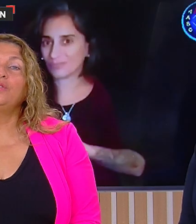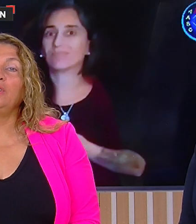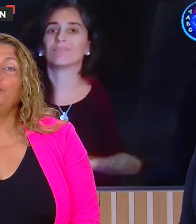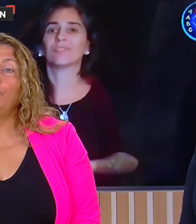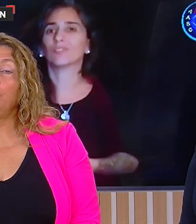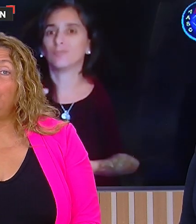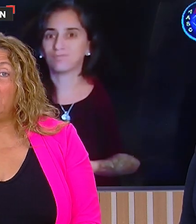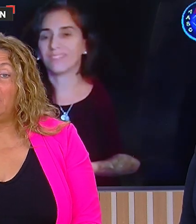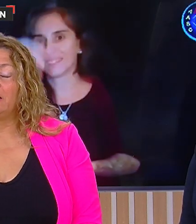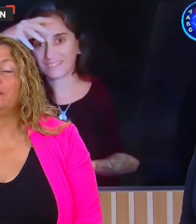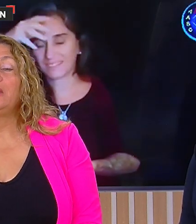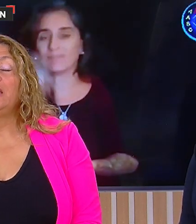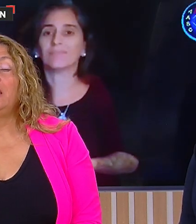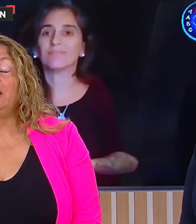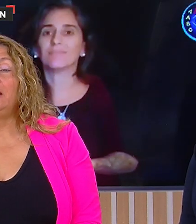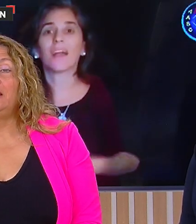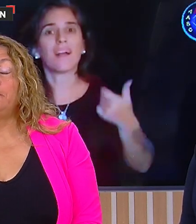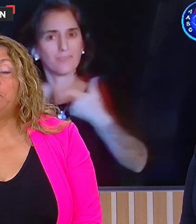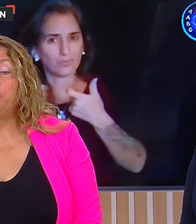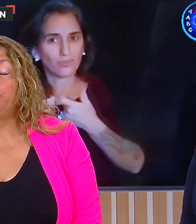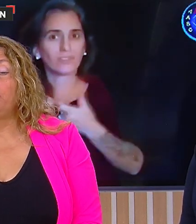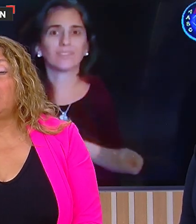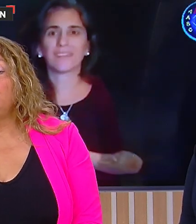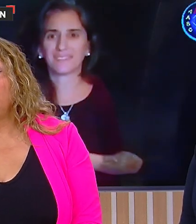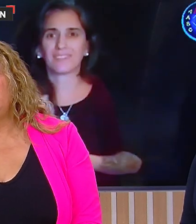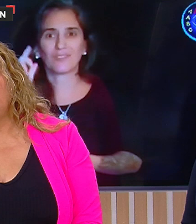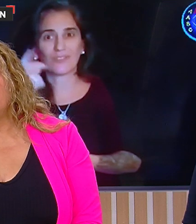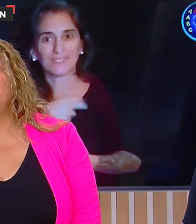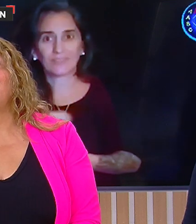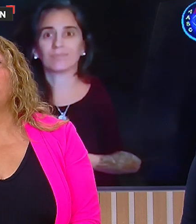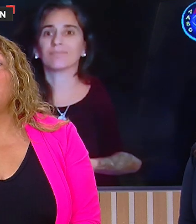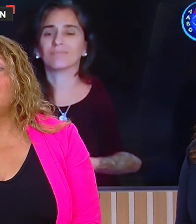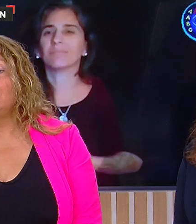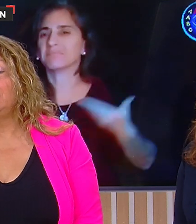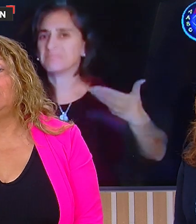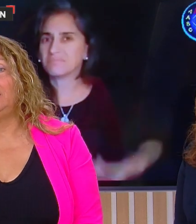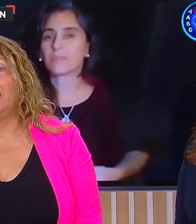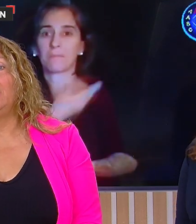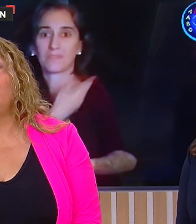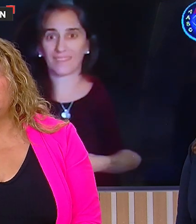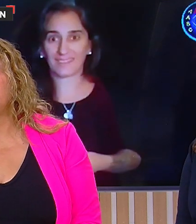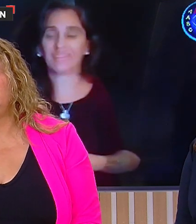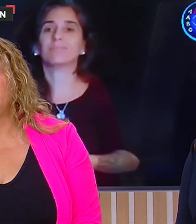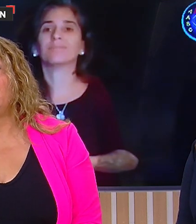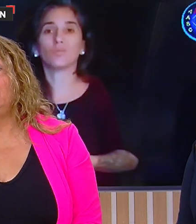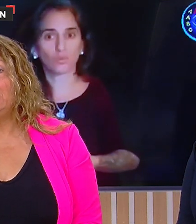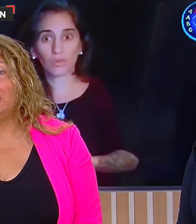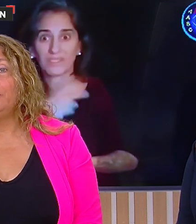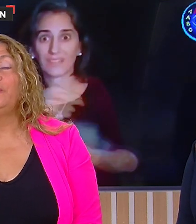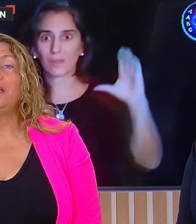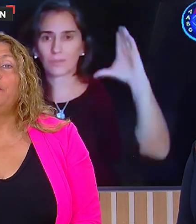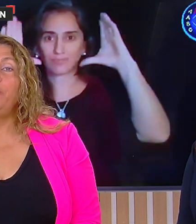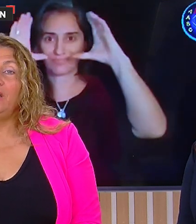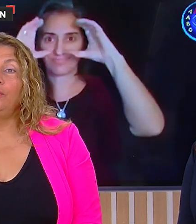las personas sordociegas. Uh-huh. Es una lengua que se basa en la lengua de señas